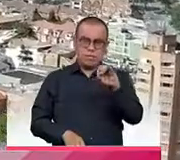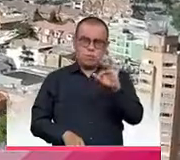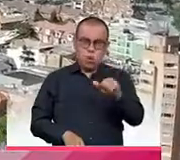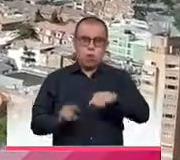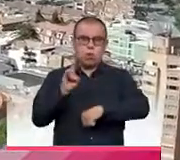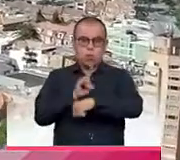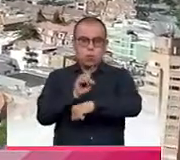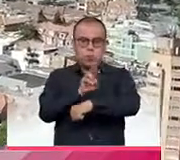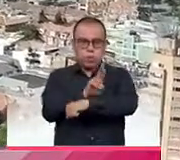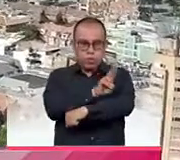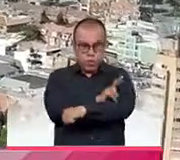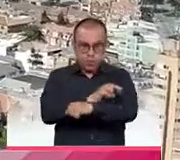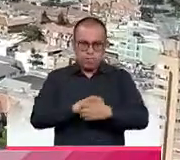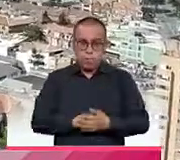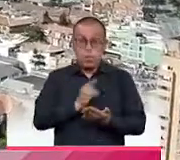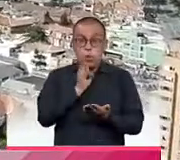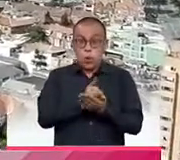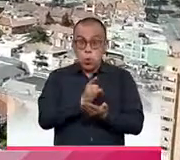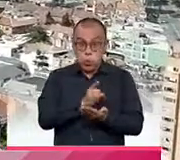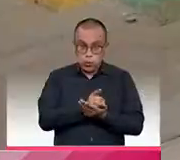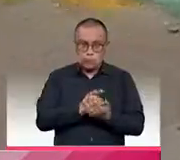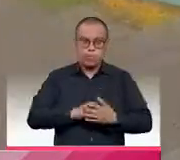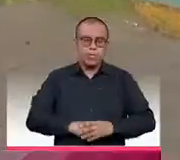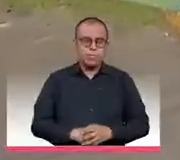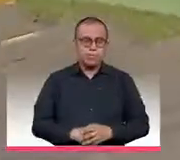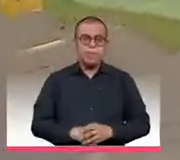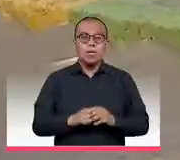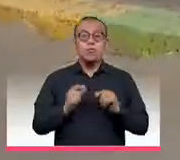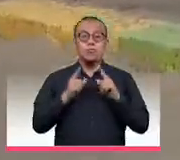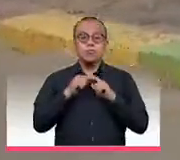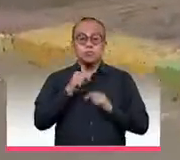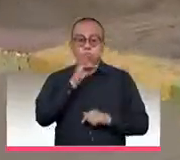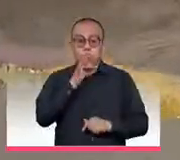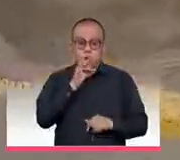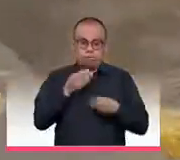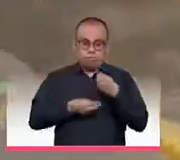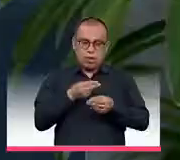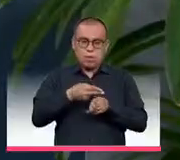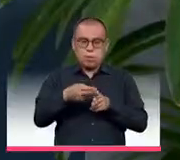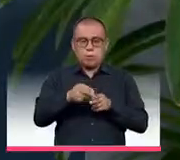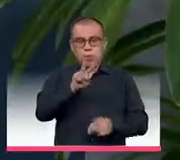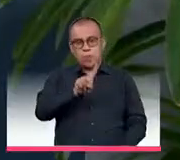Chapinero, Santa Fe, Usme, Los Mártires y Tunjuelito, finalizará el próximo 26 de julio.